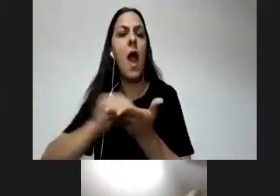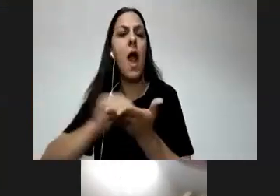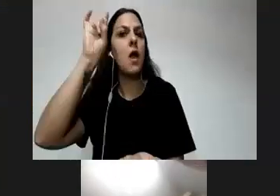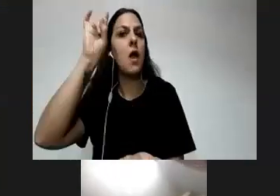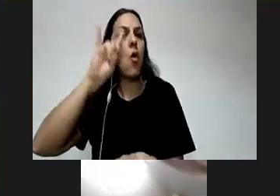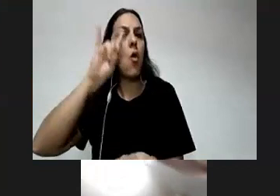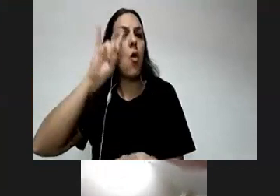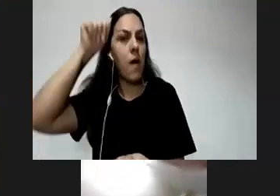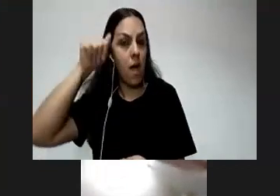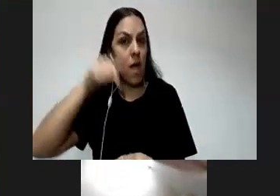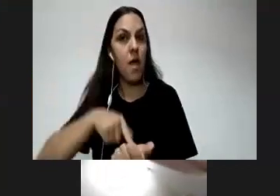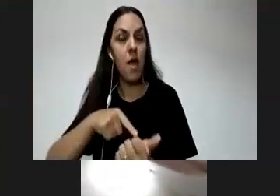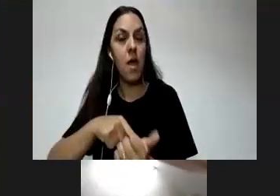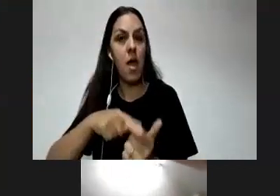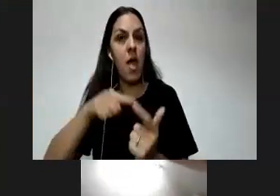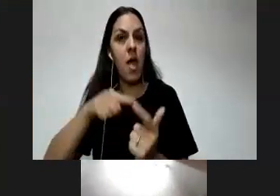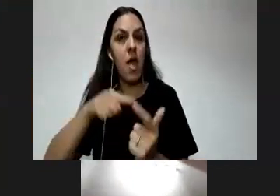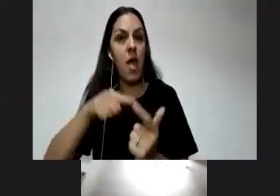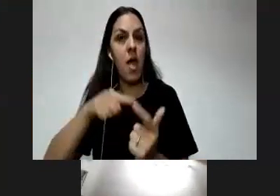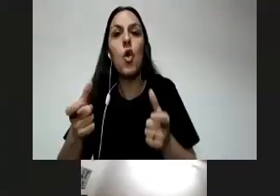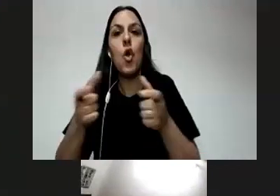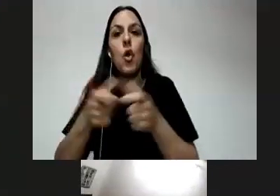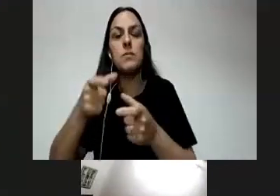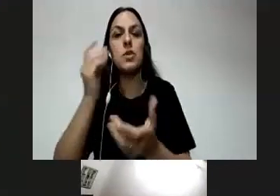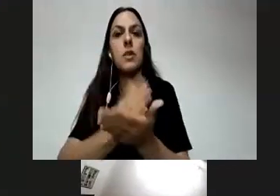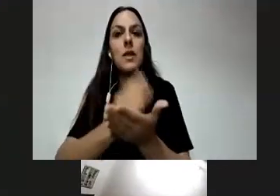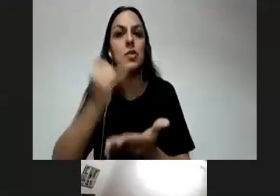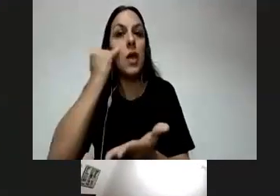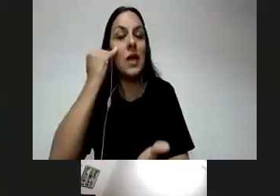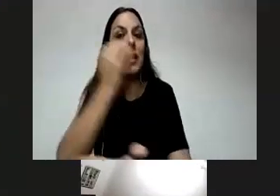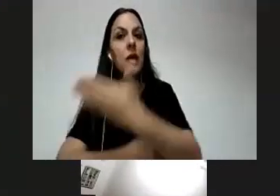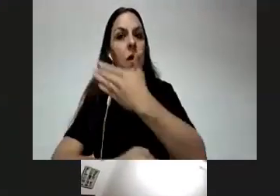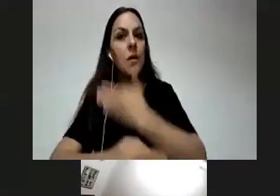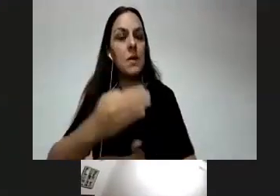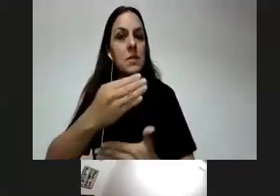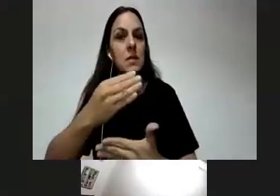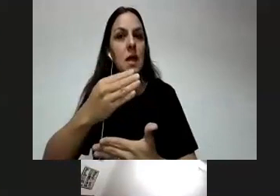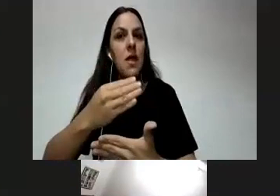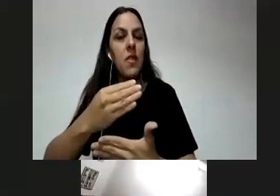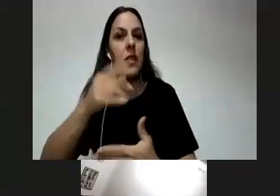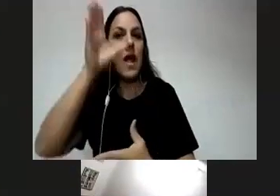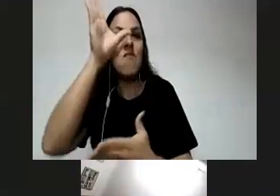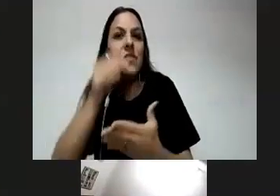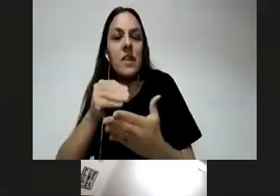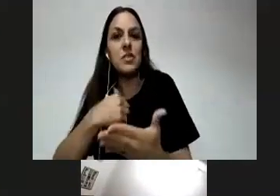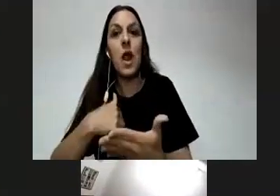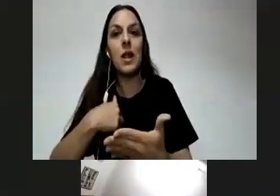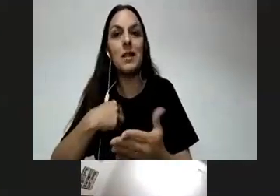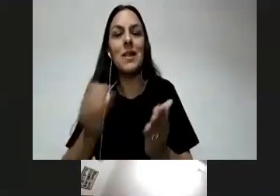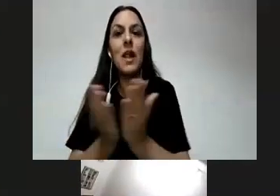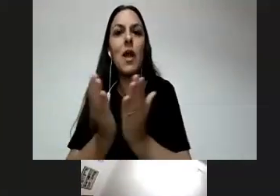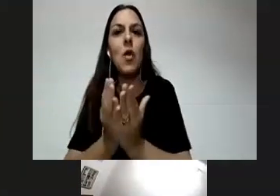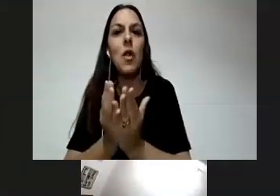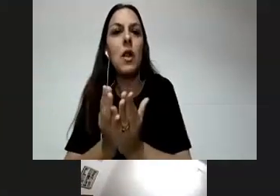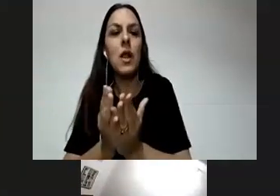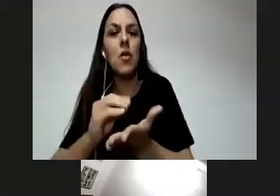Aires, director de la Comisión de Derecho y Discapacidad de la Federación Argentina de Colegios de Abogados, es presidente de la Comisión